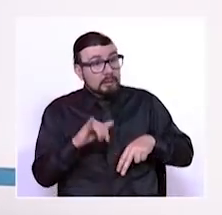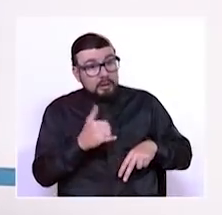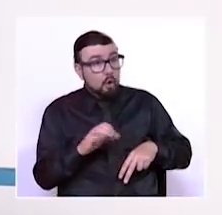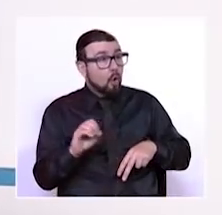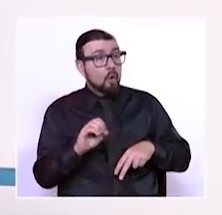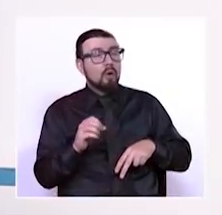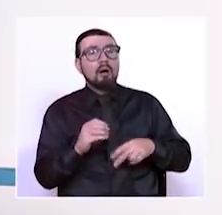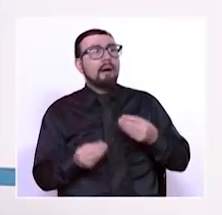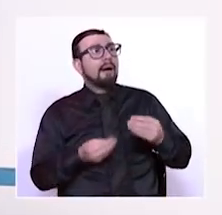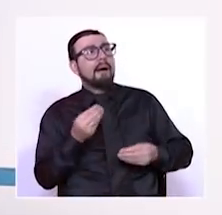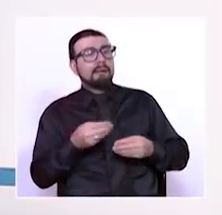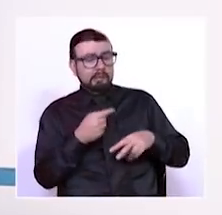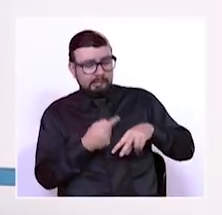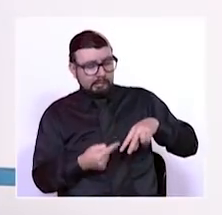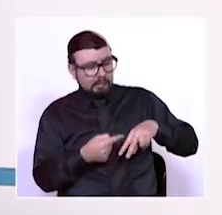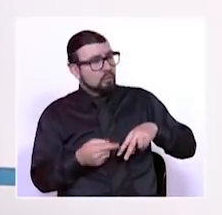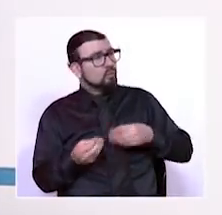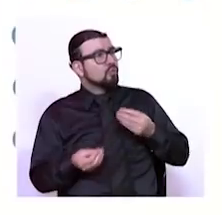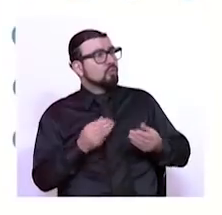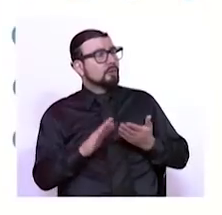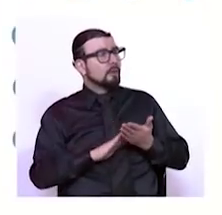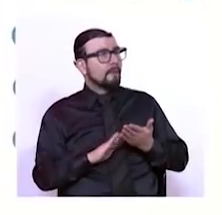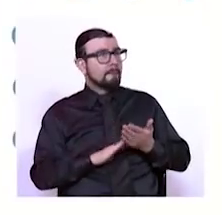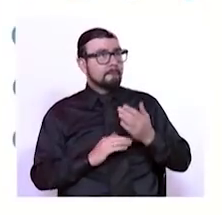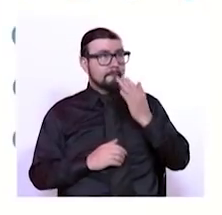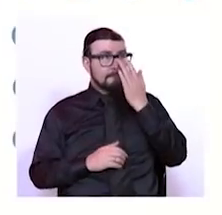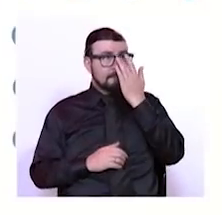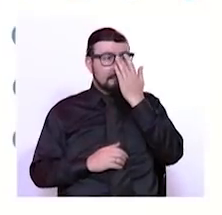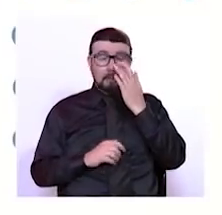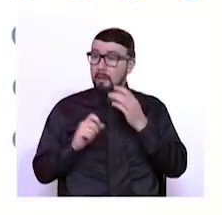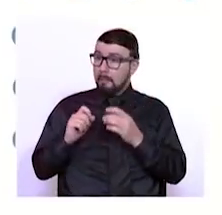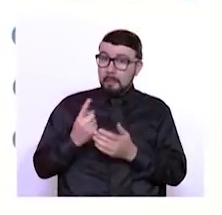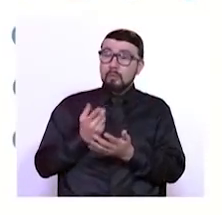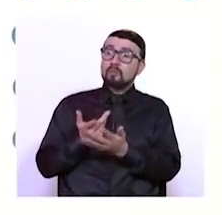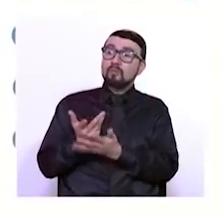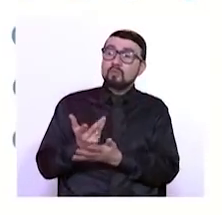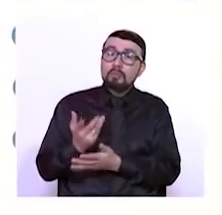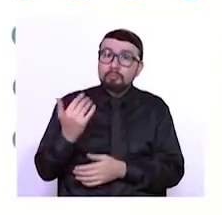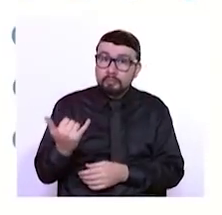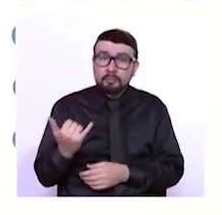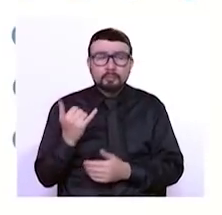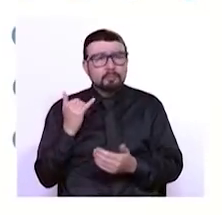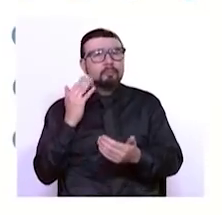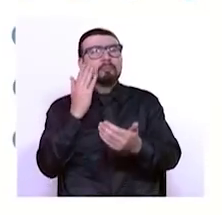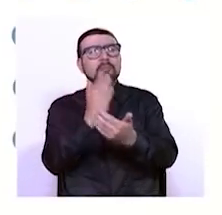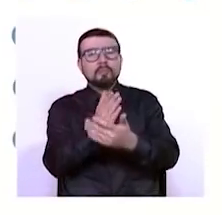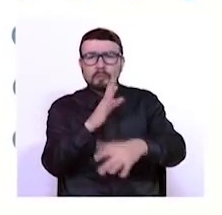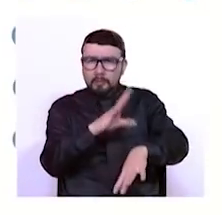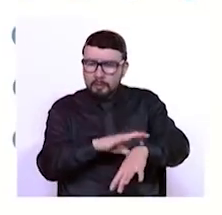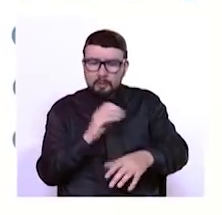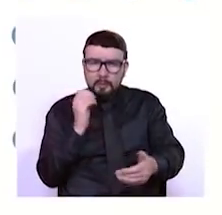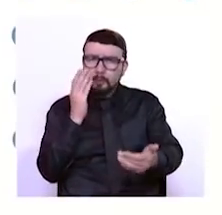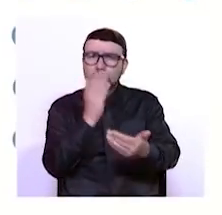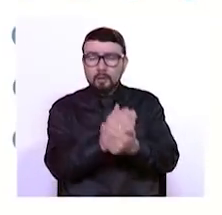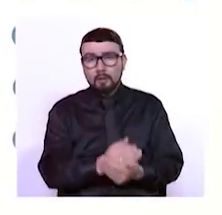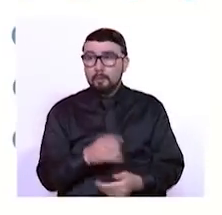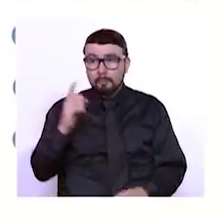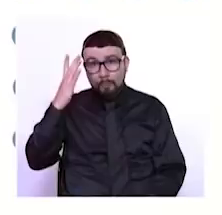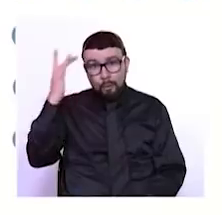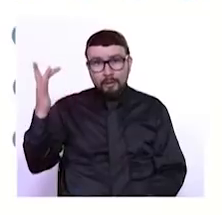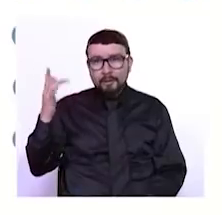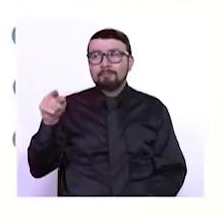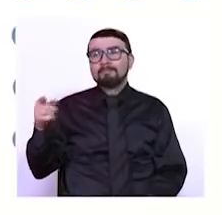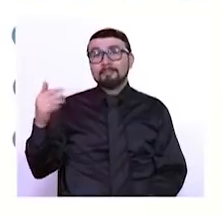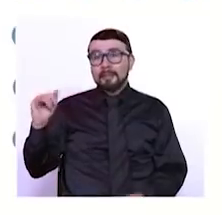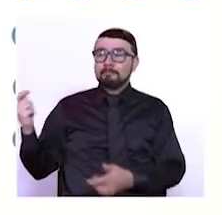esta patología? Bueno, lo primero que estamos recomendando al hacer es consulte. porque ya tiene el